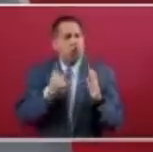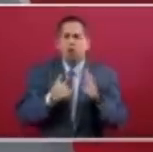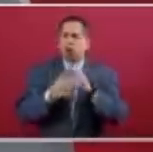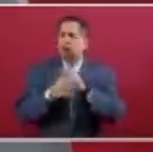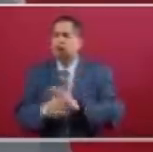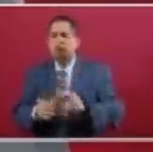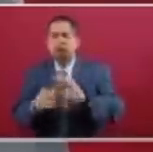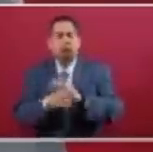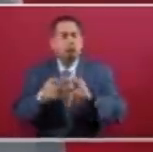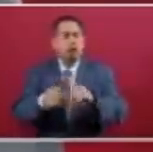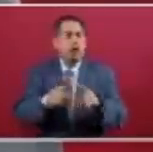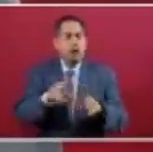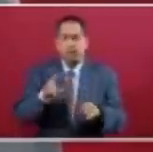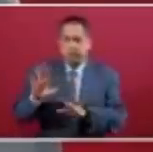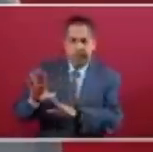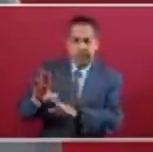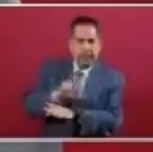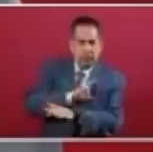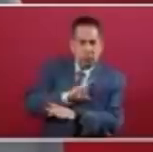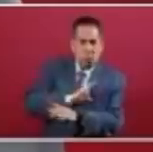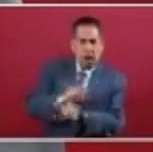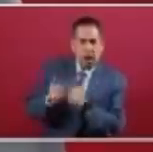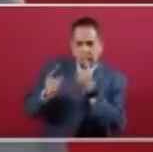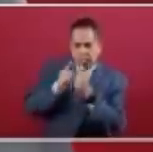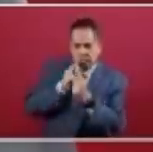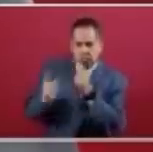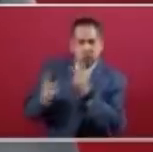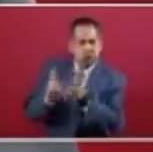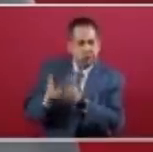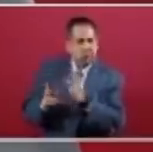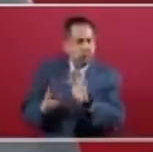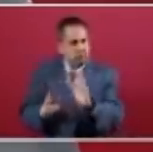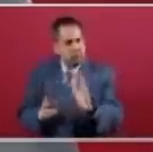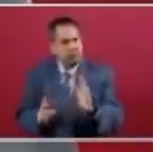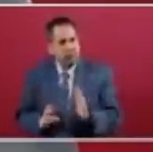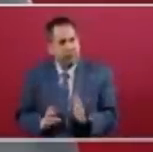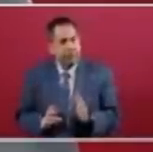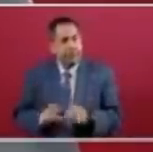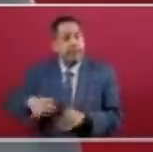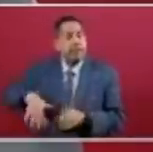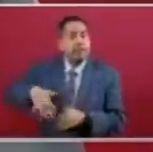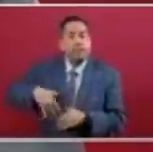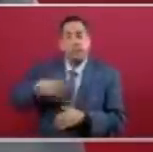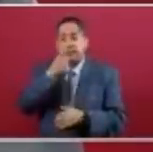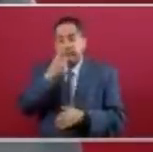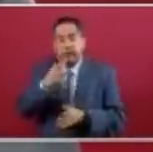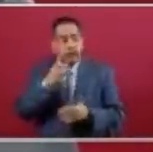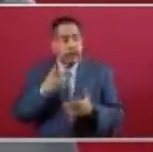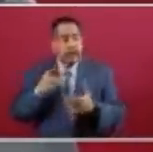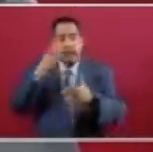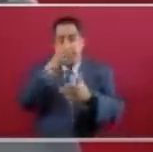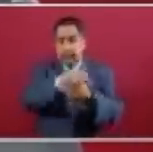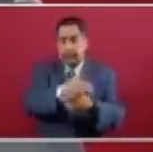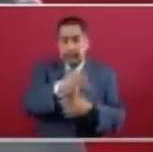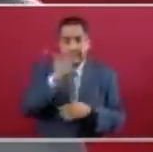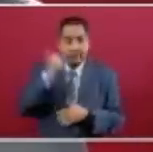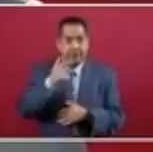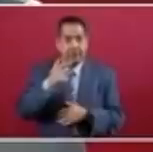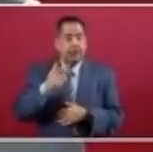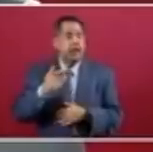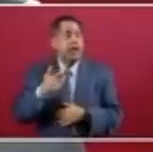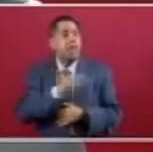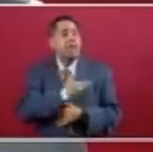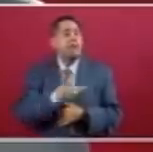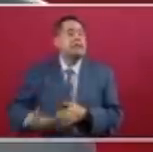a particulares. Porque lo dije con la visita del presidente de